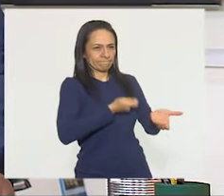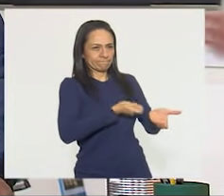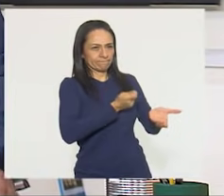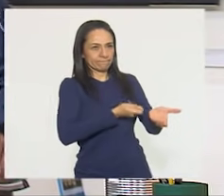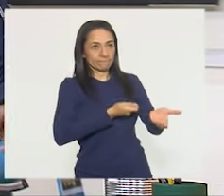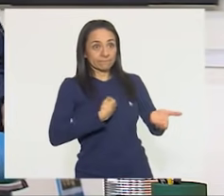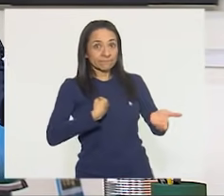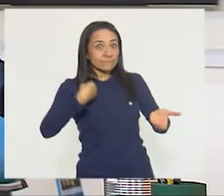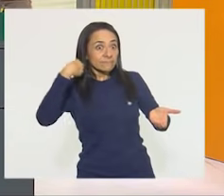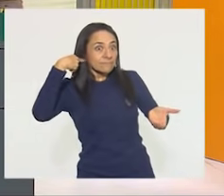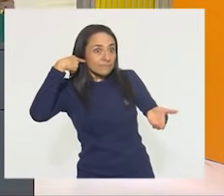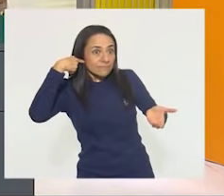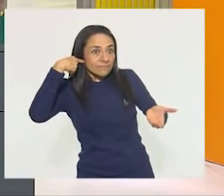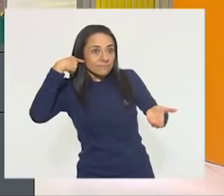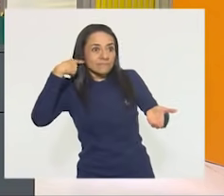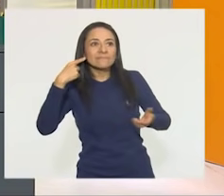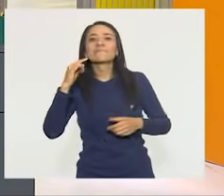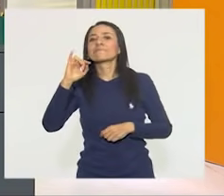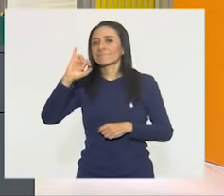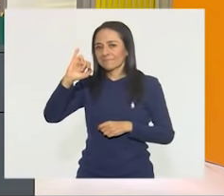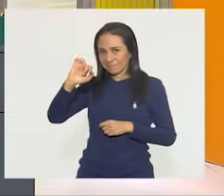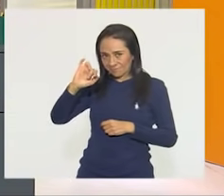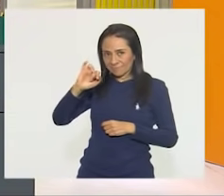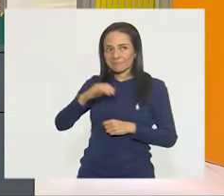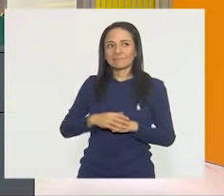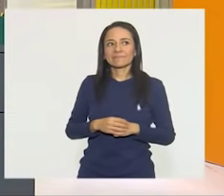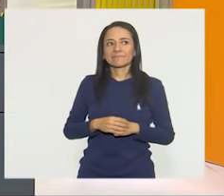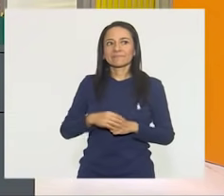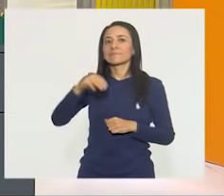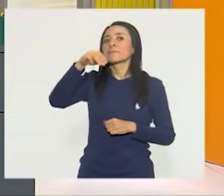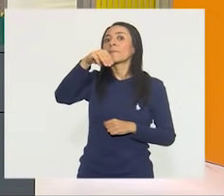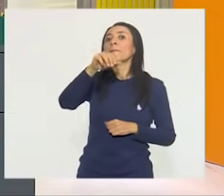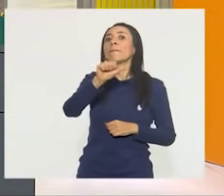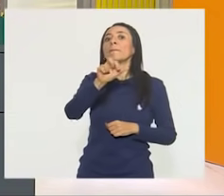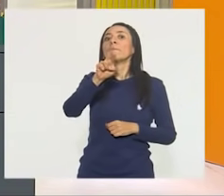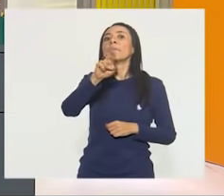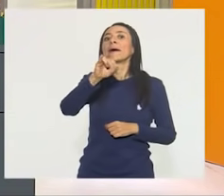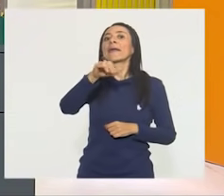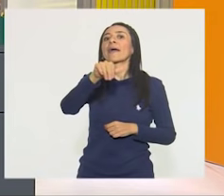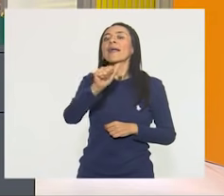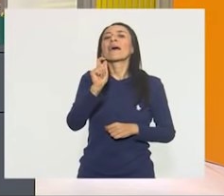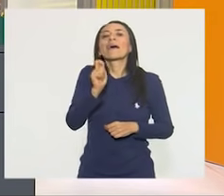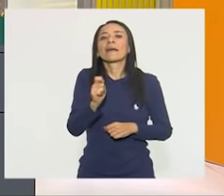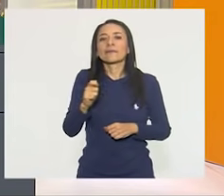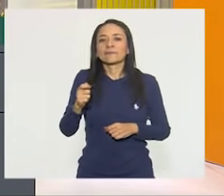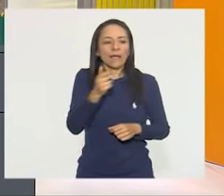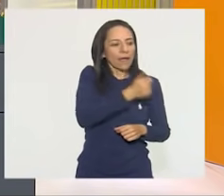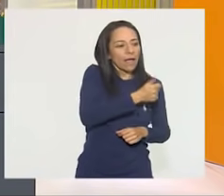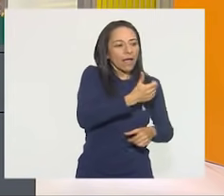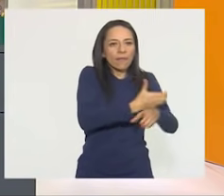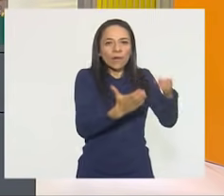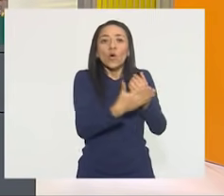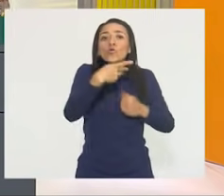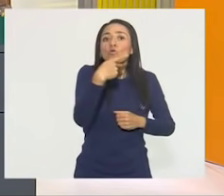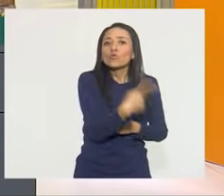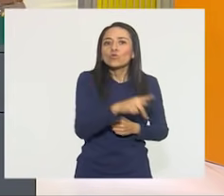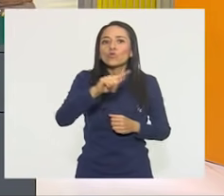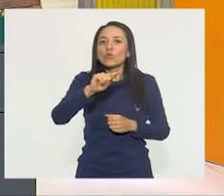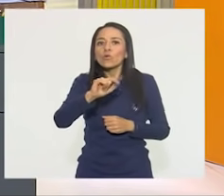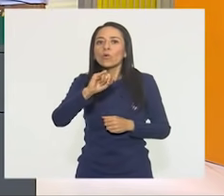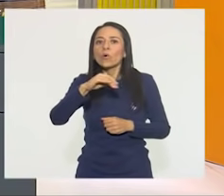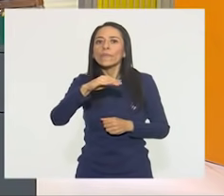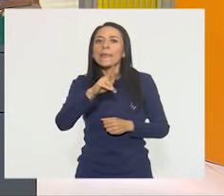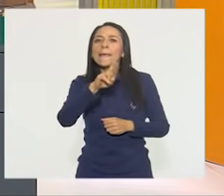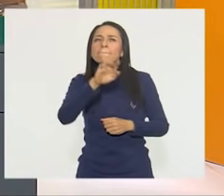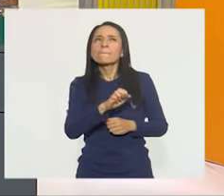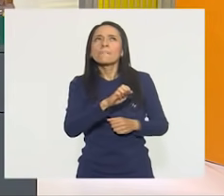¿Escuchaste? ¿Escuchaste? Sí. Mariana, el timbre es diferente en cada uno de los objetos. Maestro, y por poner un